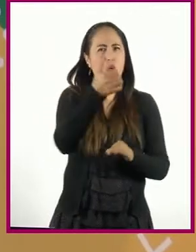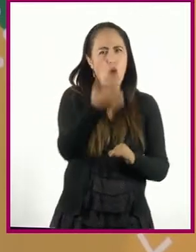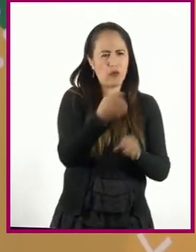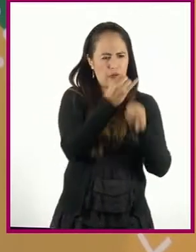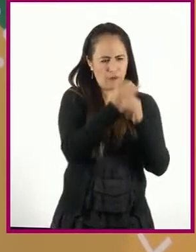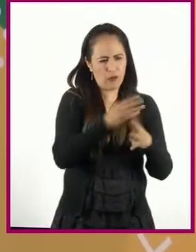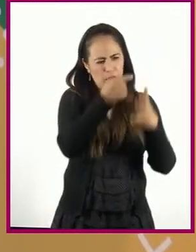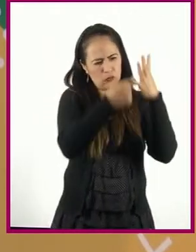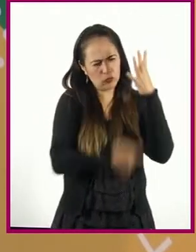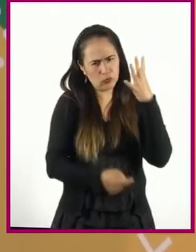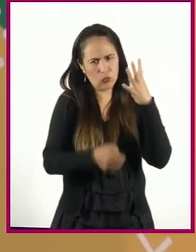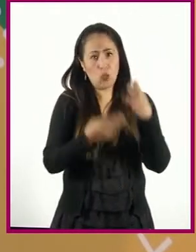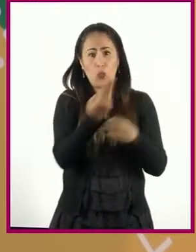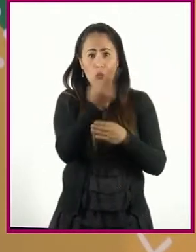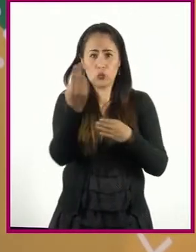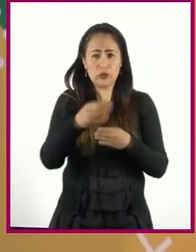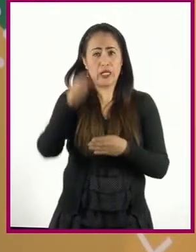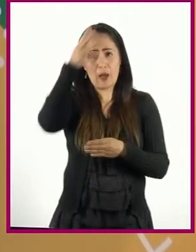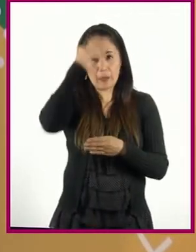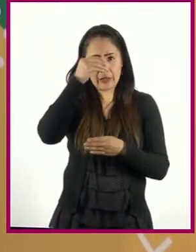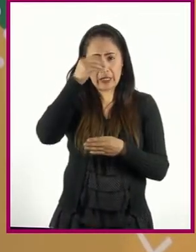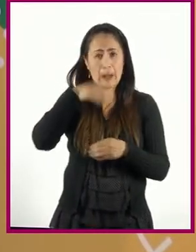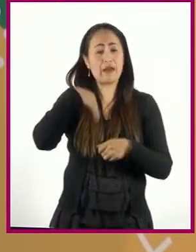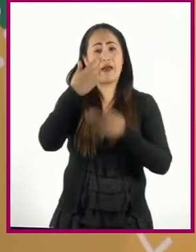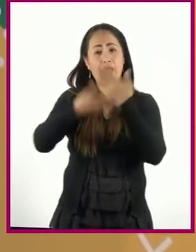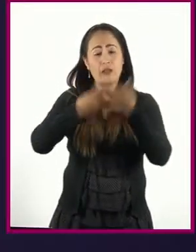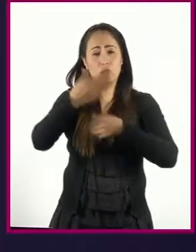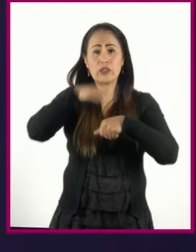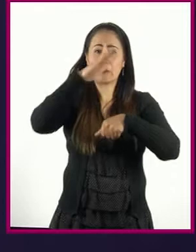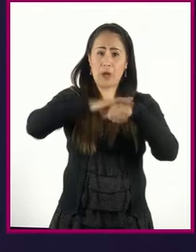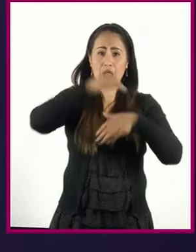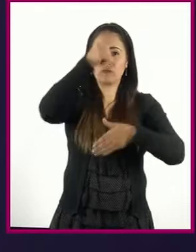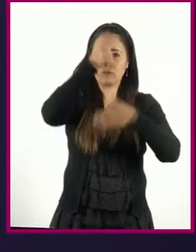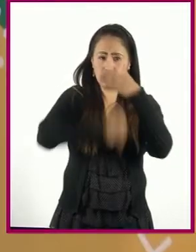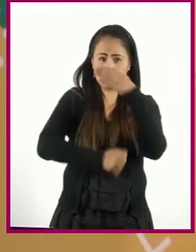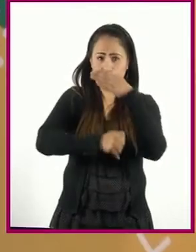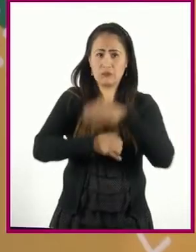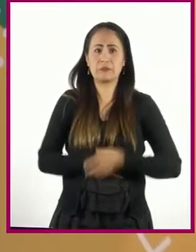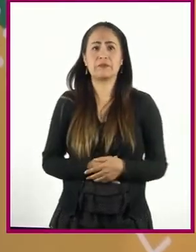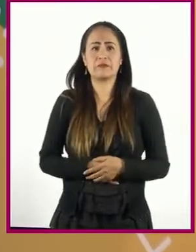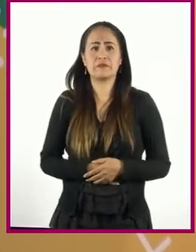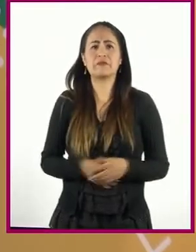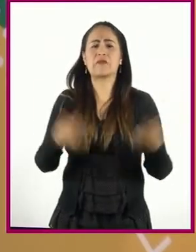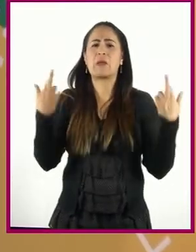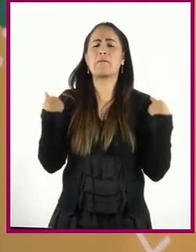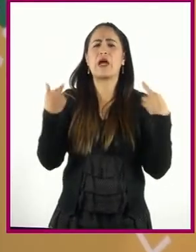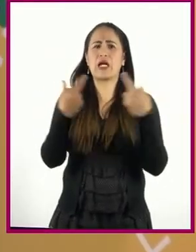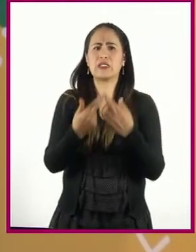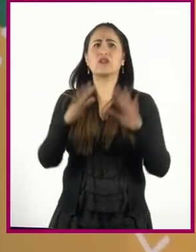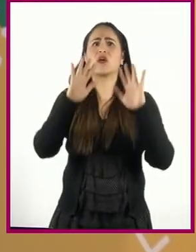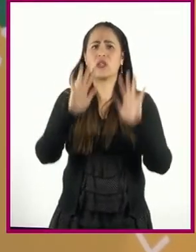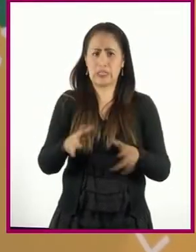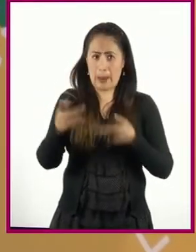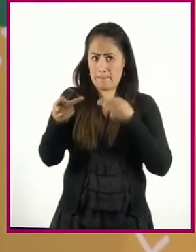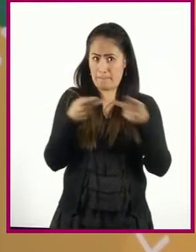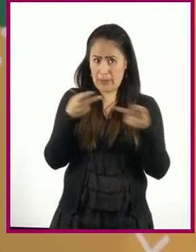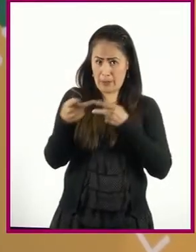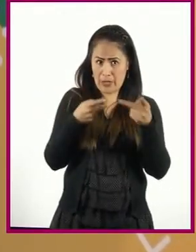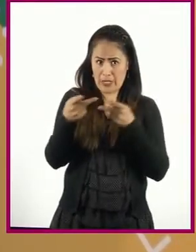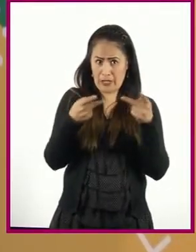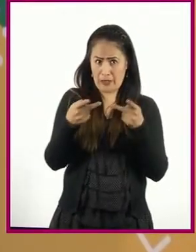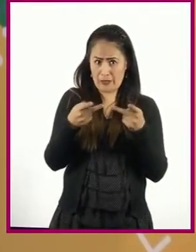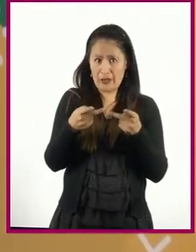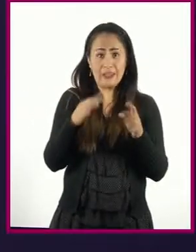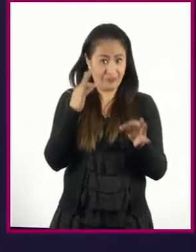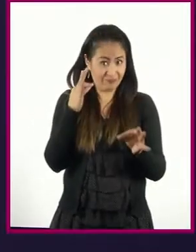que profundicen más sobre lo que aquí se analice. Maestro, ahora que ya estamos preparadas y preparados, ¿qué le parece